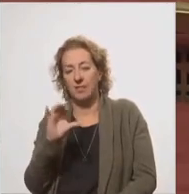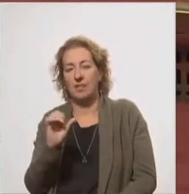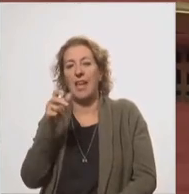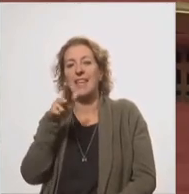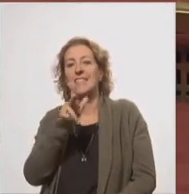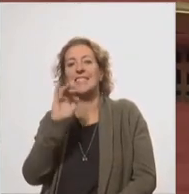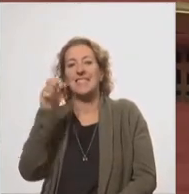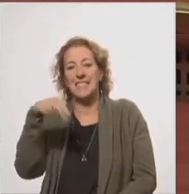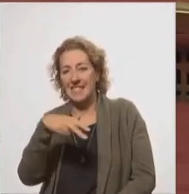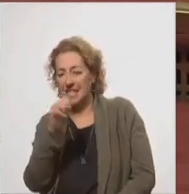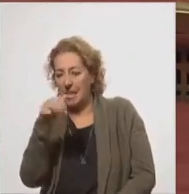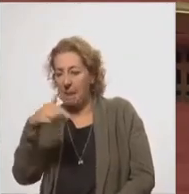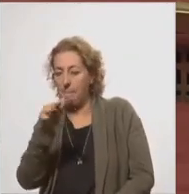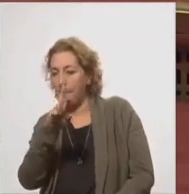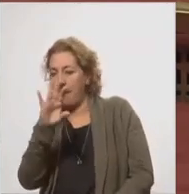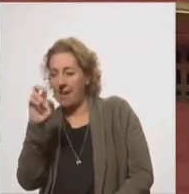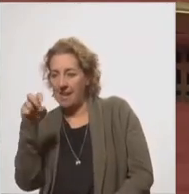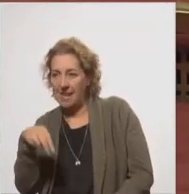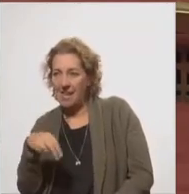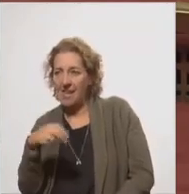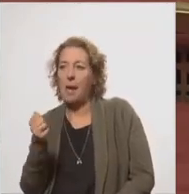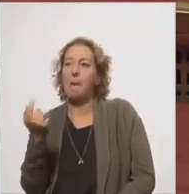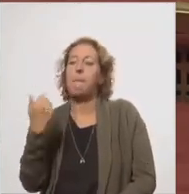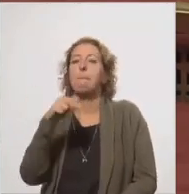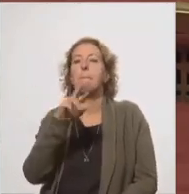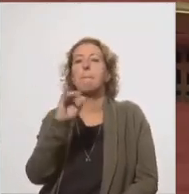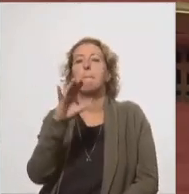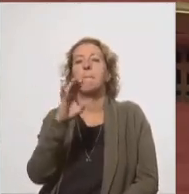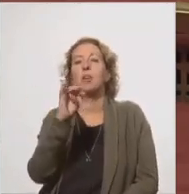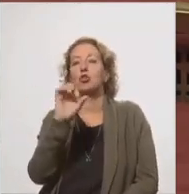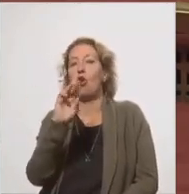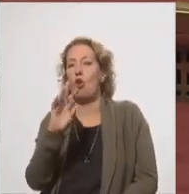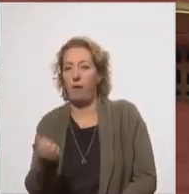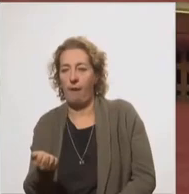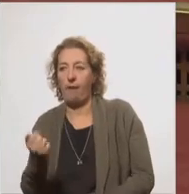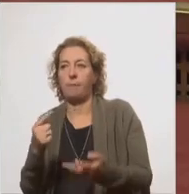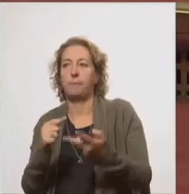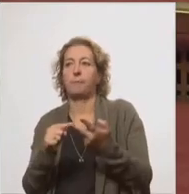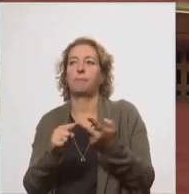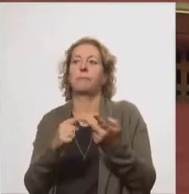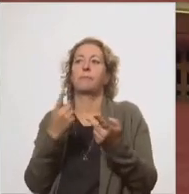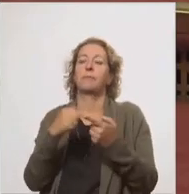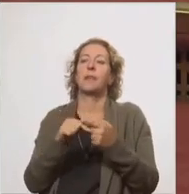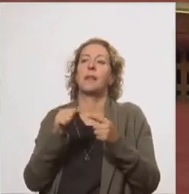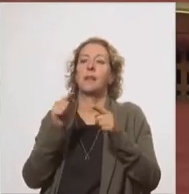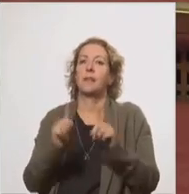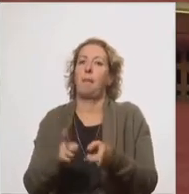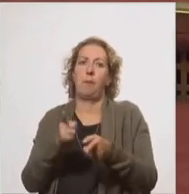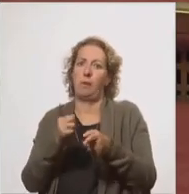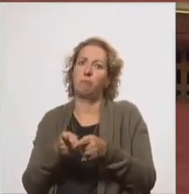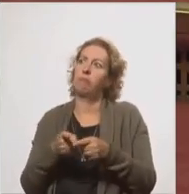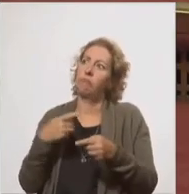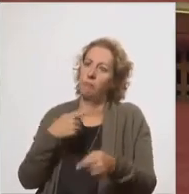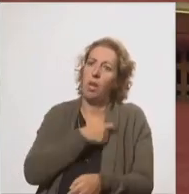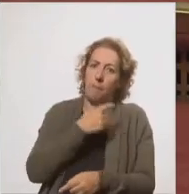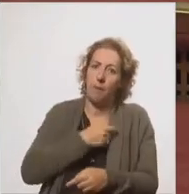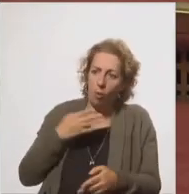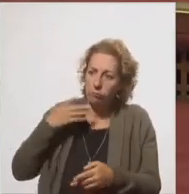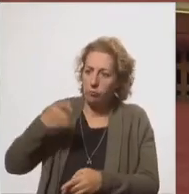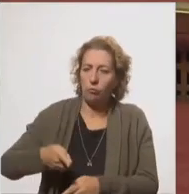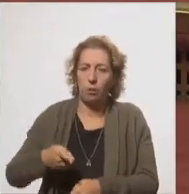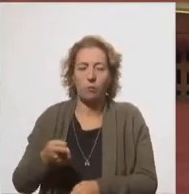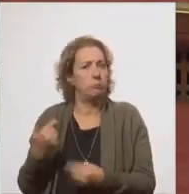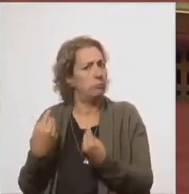Cruz, afrodescendiente; Victoria, la payadora, desafiando con sus cielitos al enemigo. Fueron muchas las